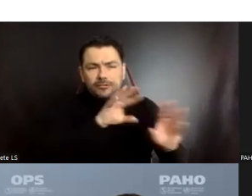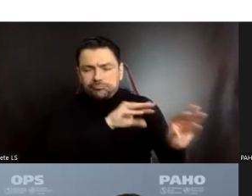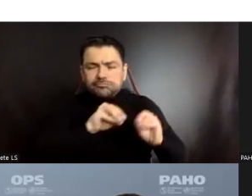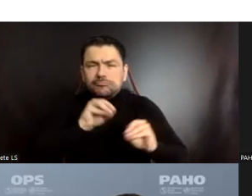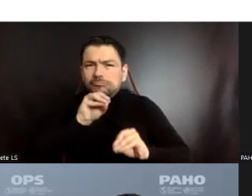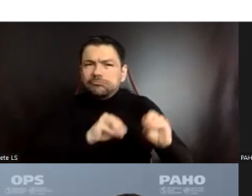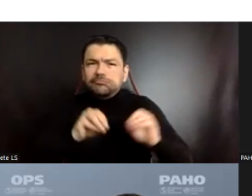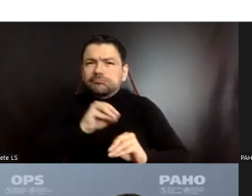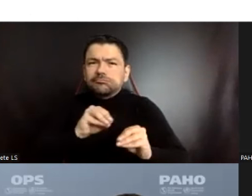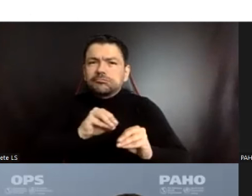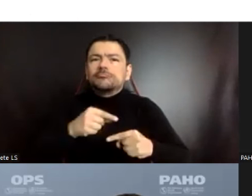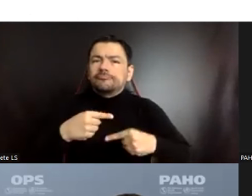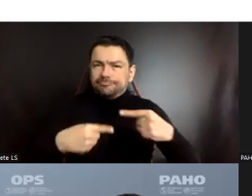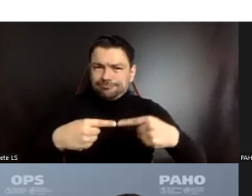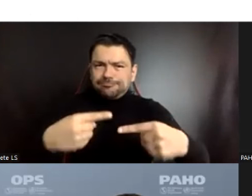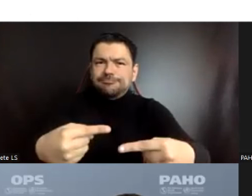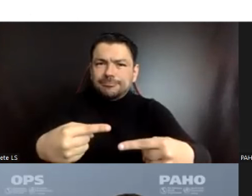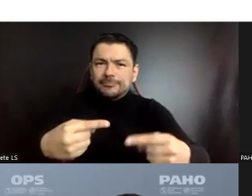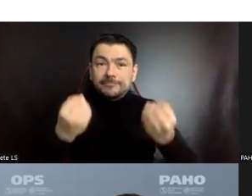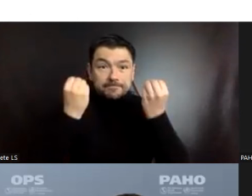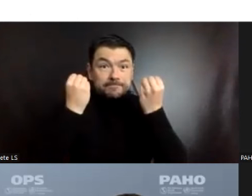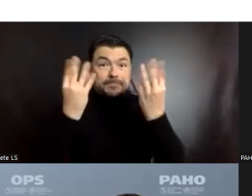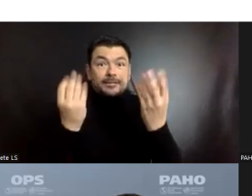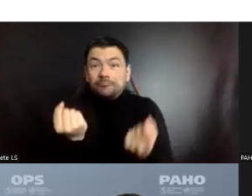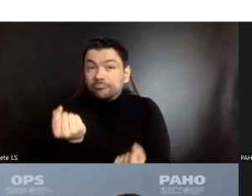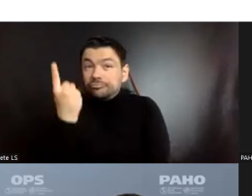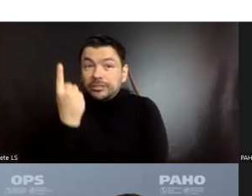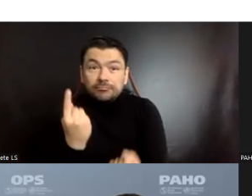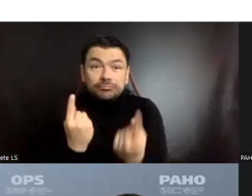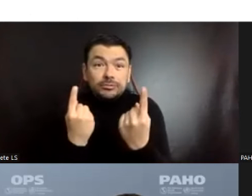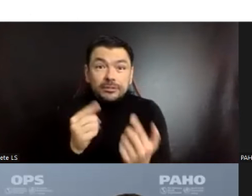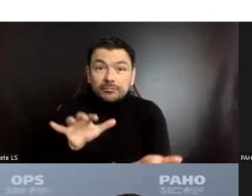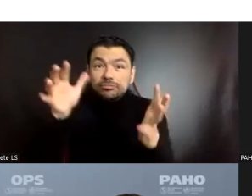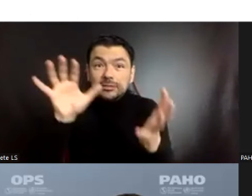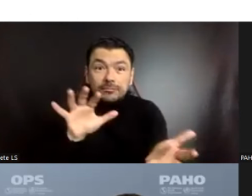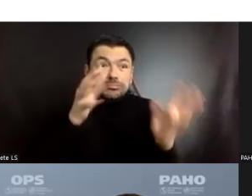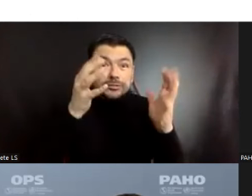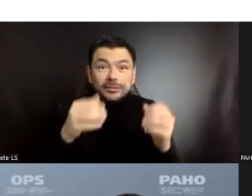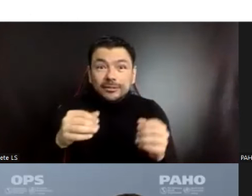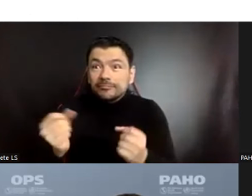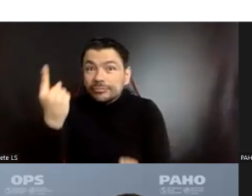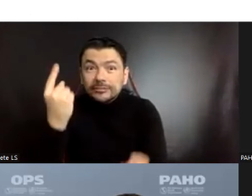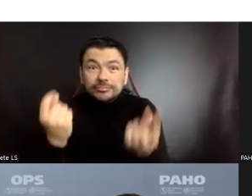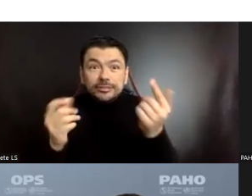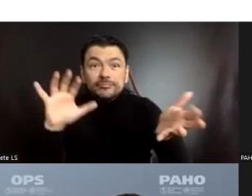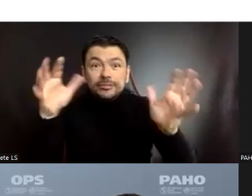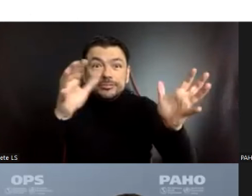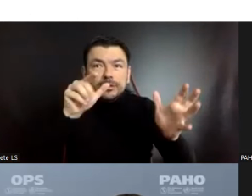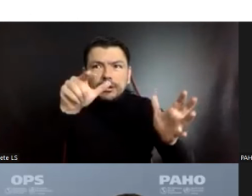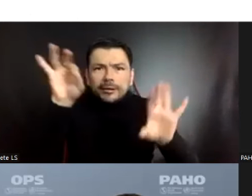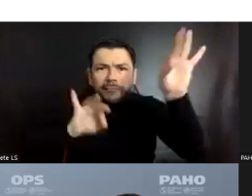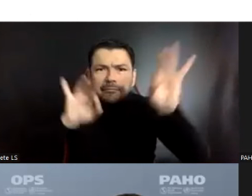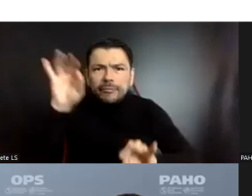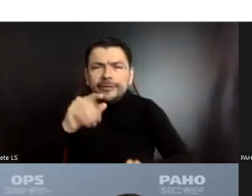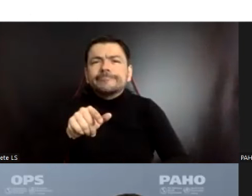también que tenemos de emergencias, de respuesta a emergencias y desastres. Todos nos hemos familiarizado con el crecimiento